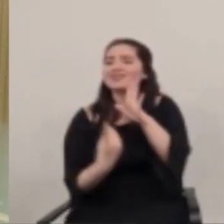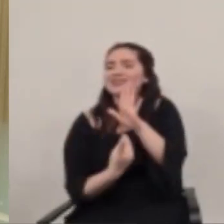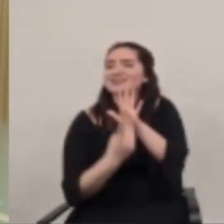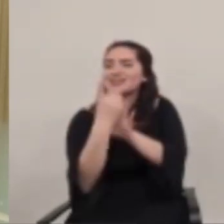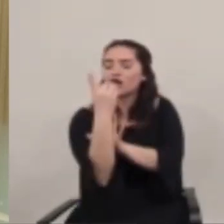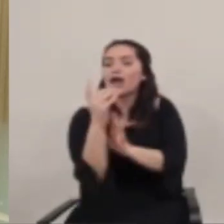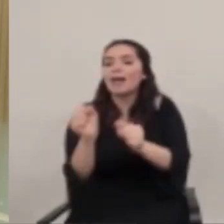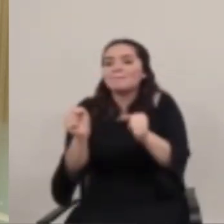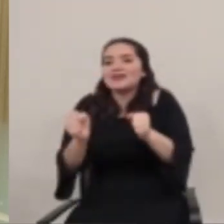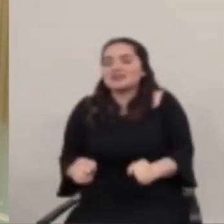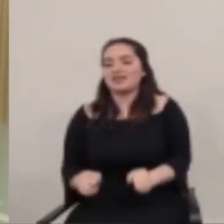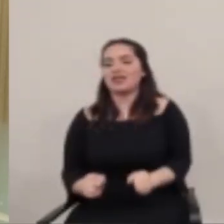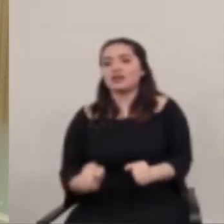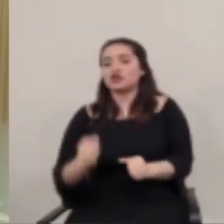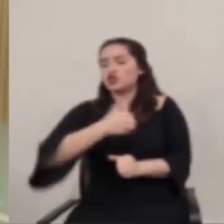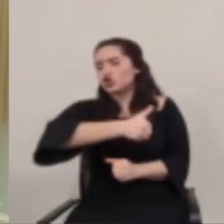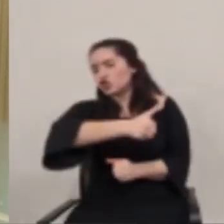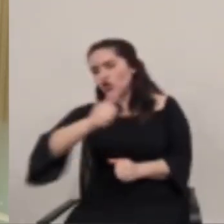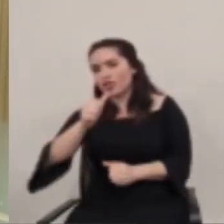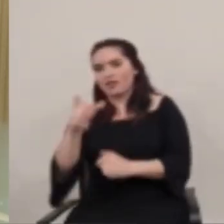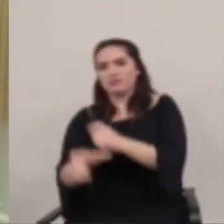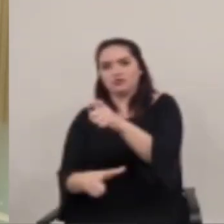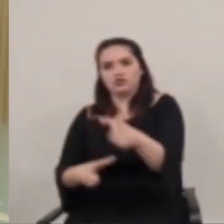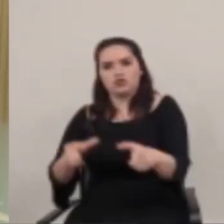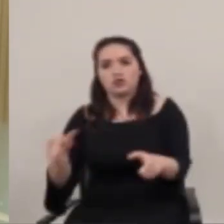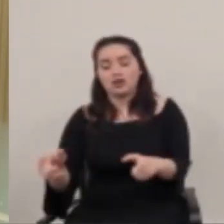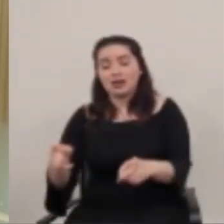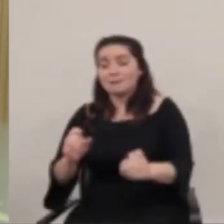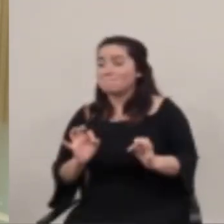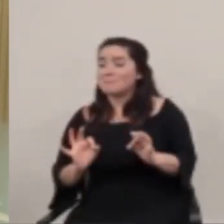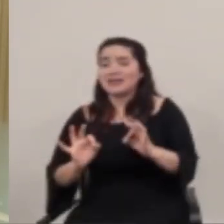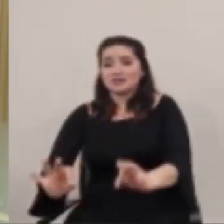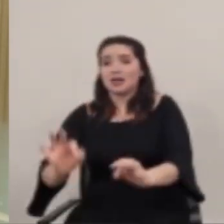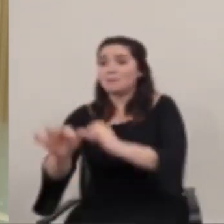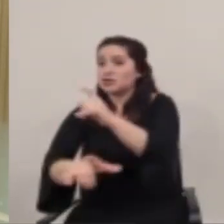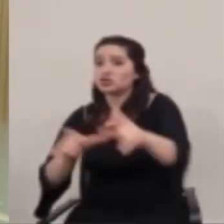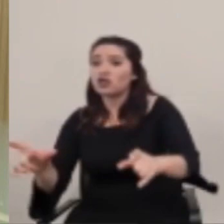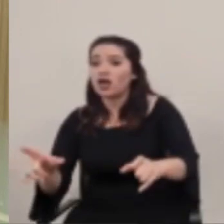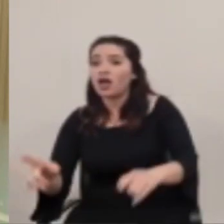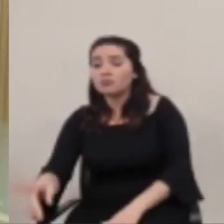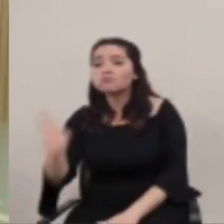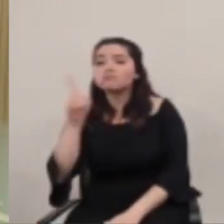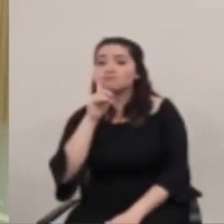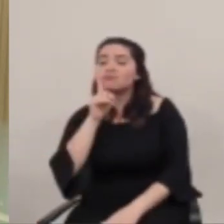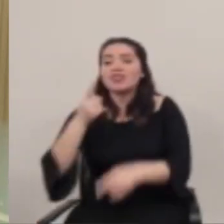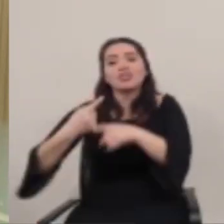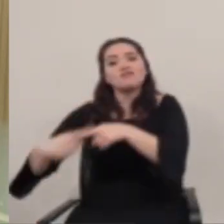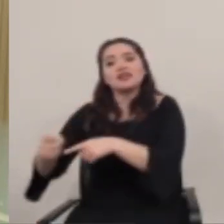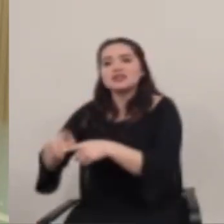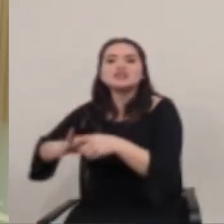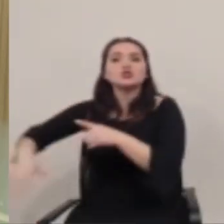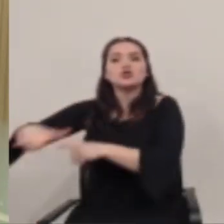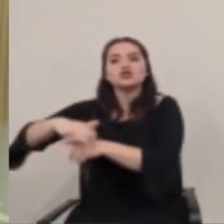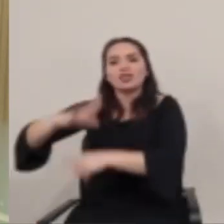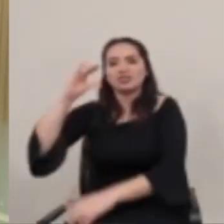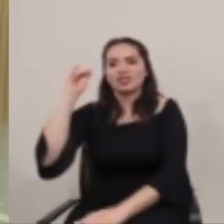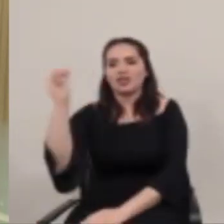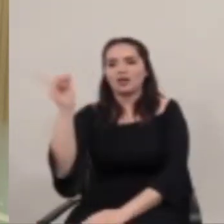capacidades creativas de todas las personas y del especial apoyo a aquellos que se encuentran en diferentes situaciones de discapacidad.